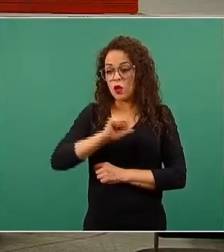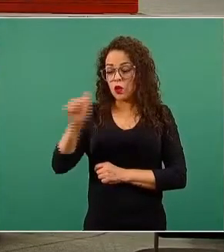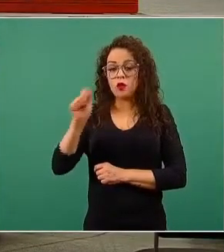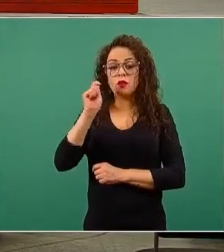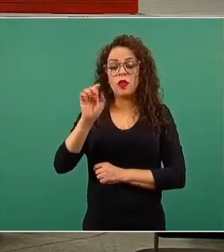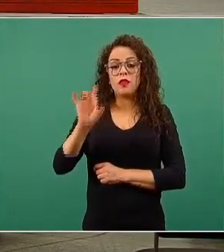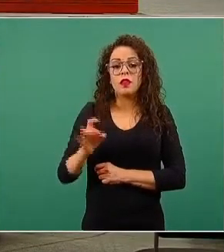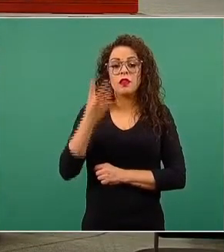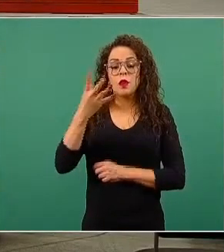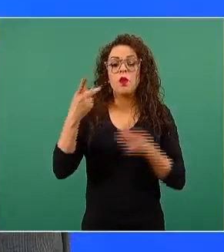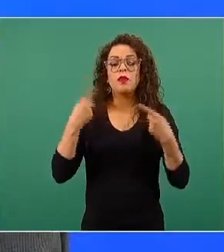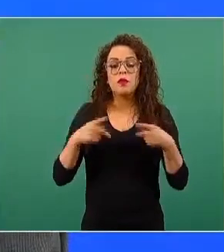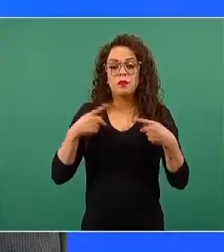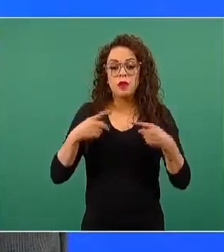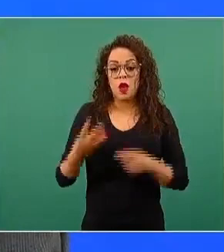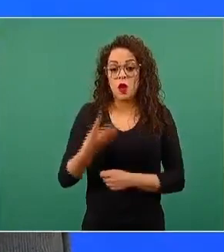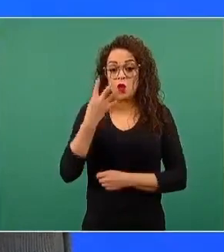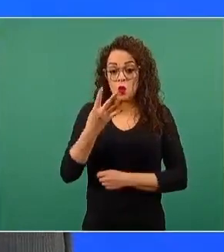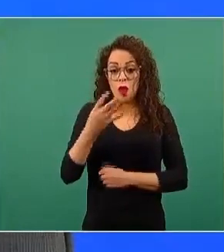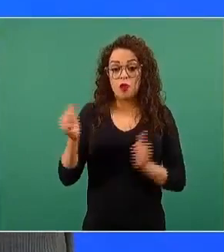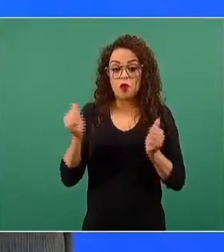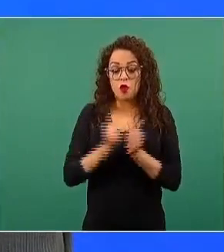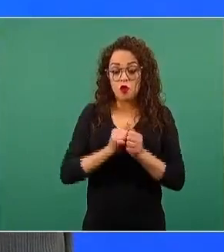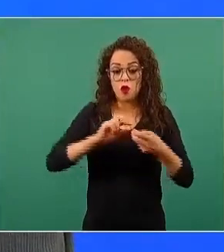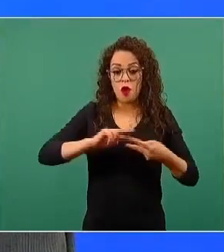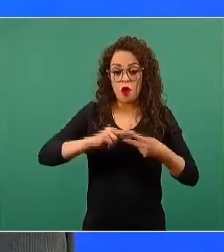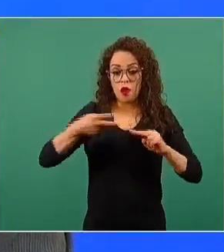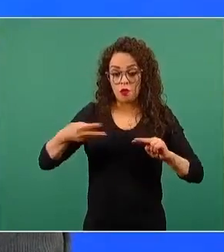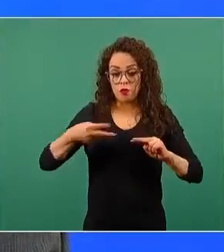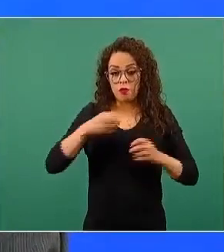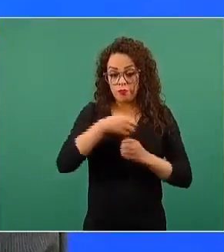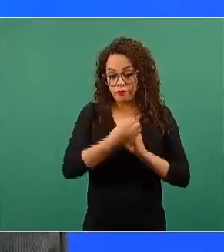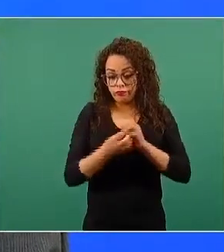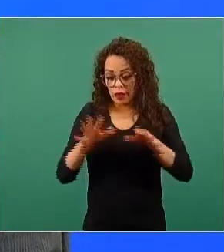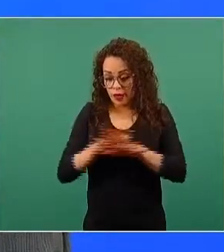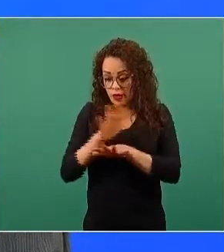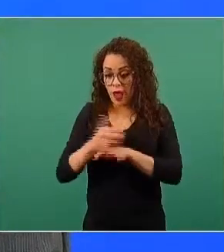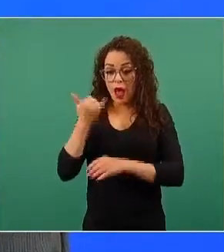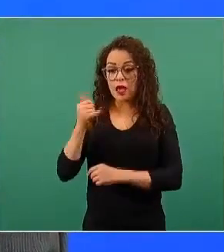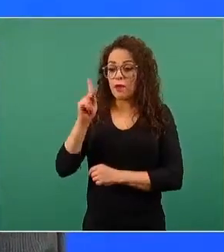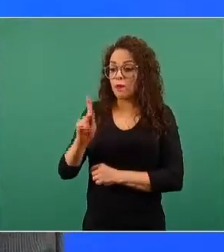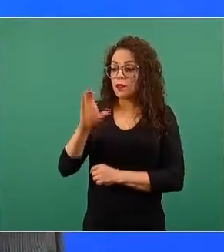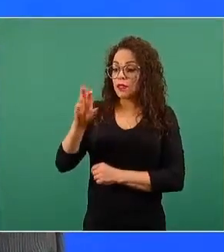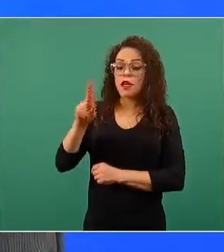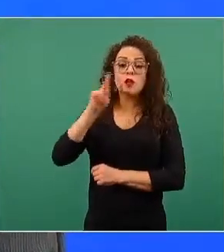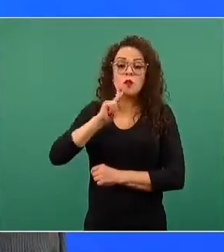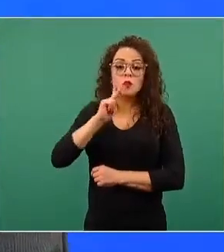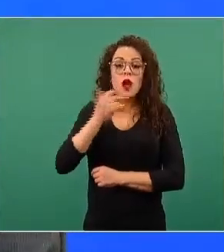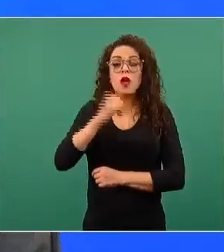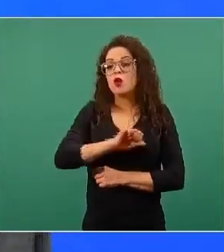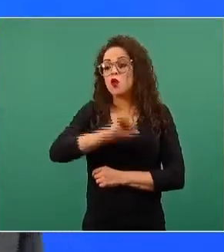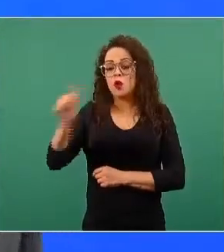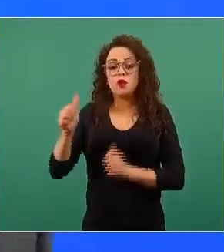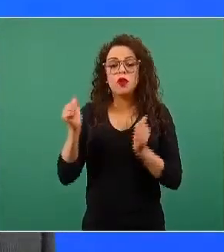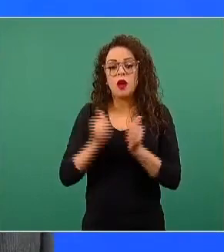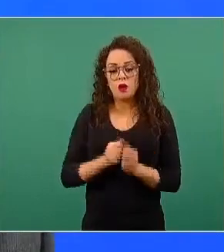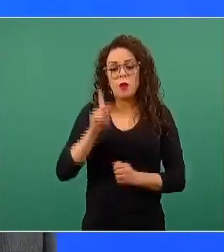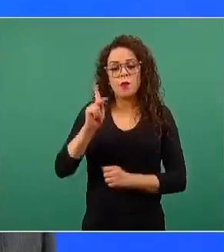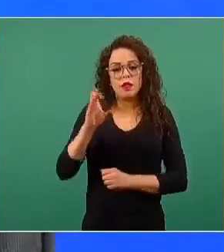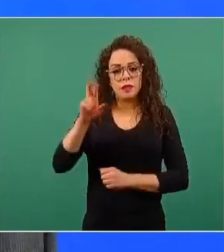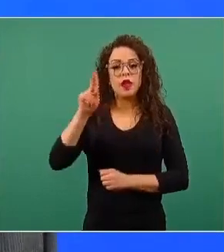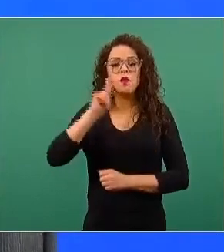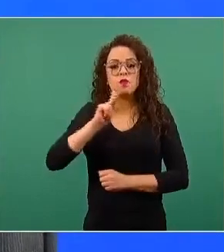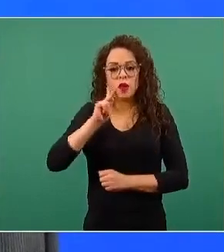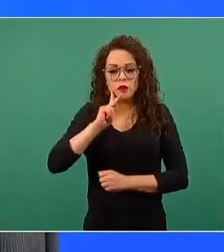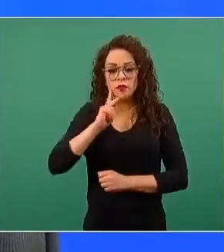personas. 4 confirmadas con secuenciación genética y PCR, y 30 personas confirmadas con PCR, y donde las muestras